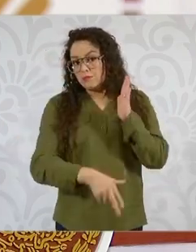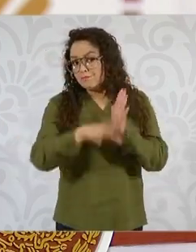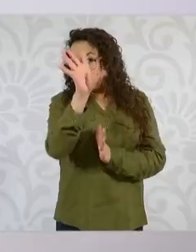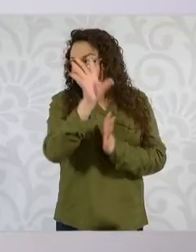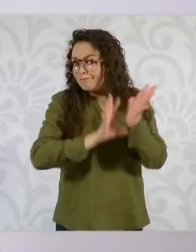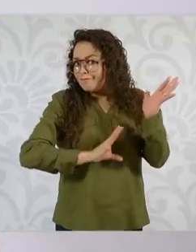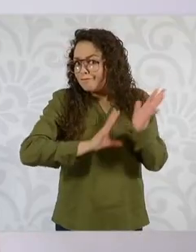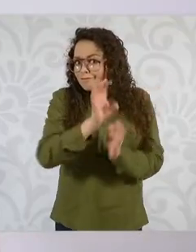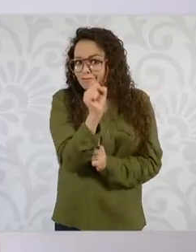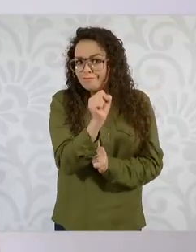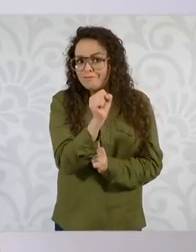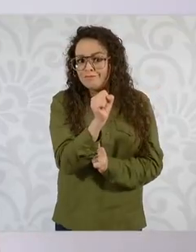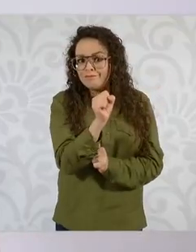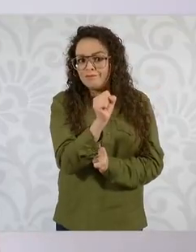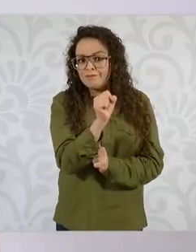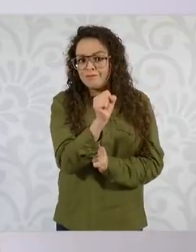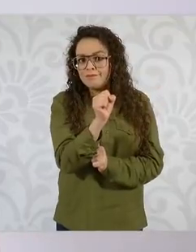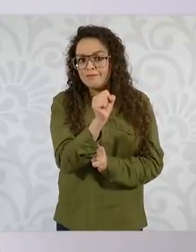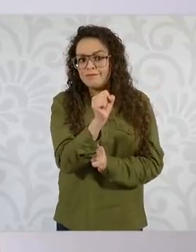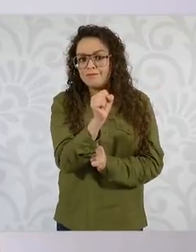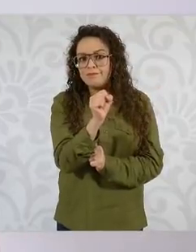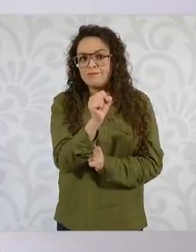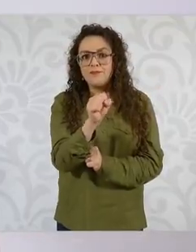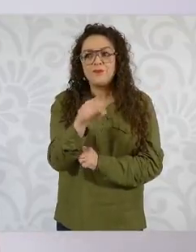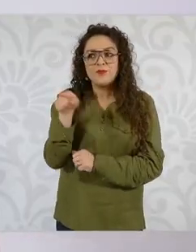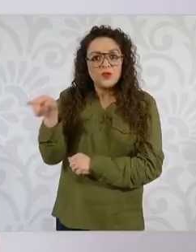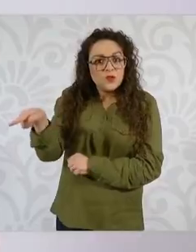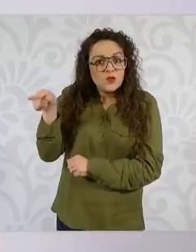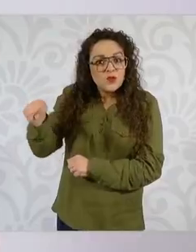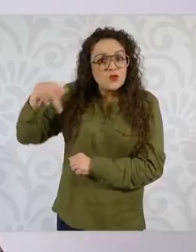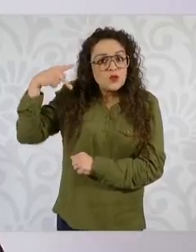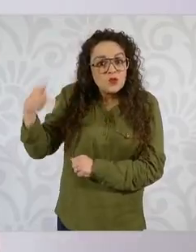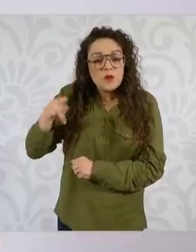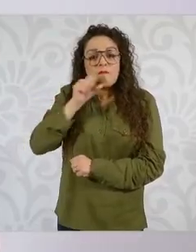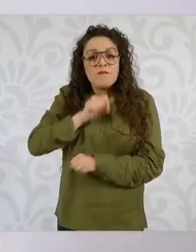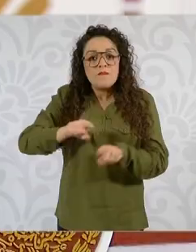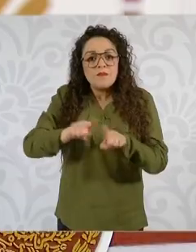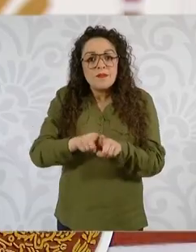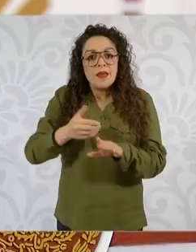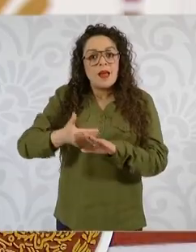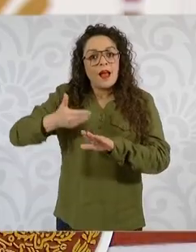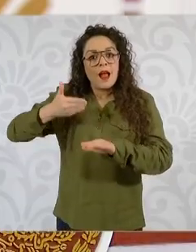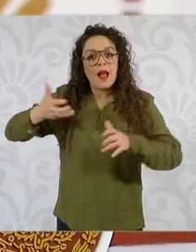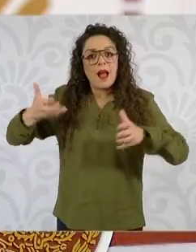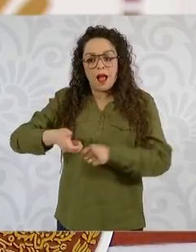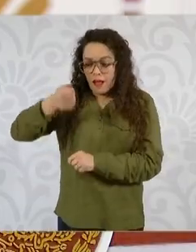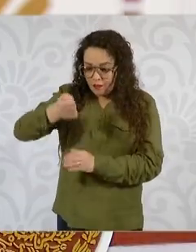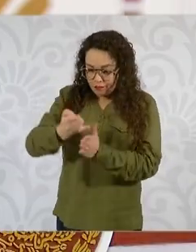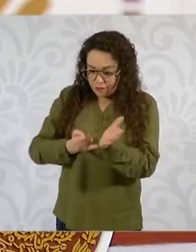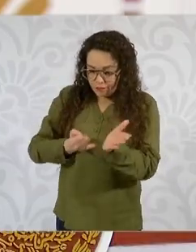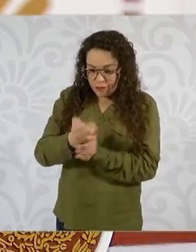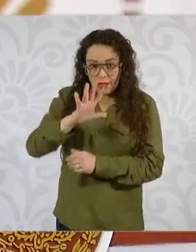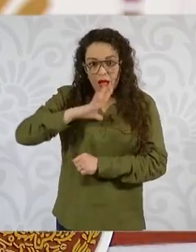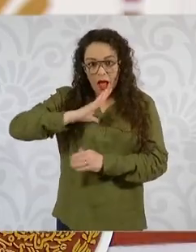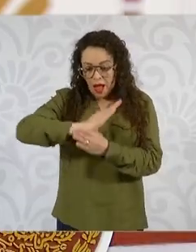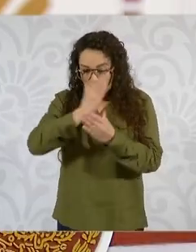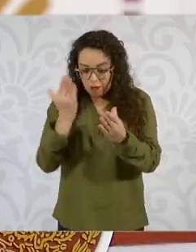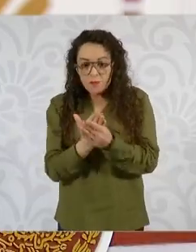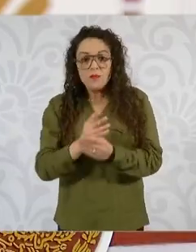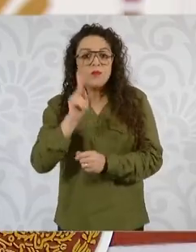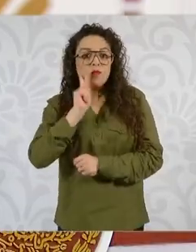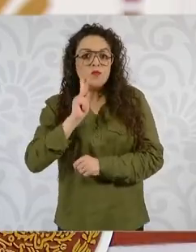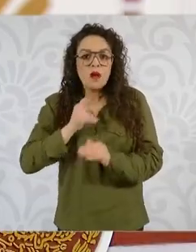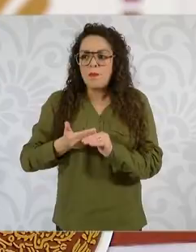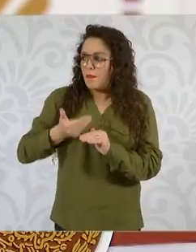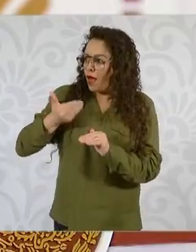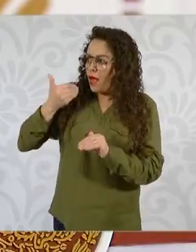Constitución, sus propios criterios, sus propias jurisprudencias y que determine